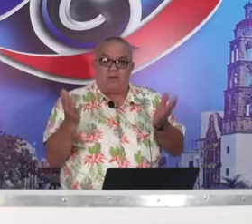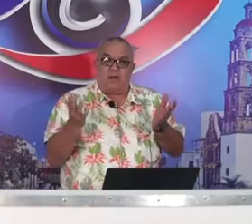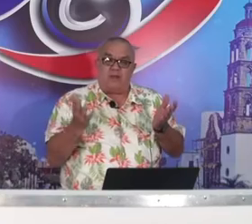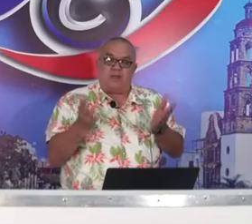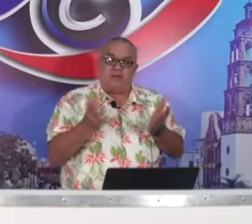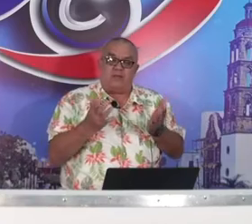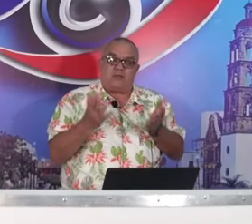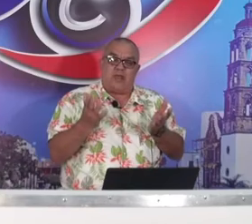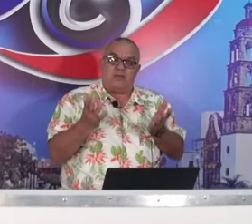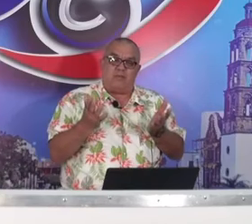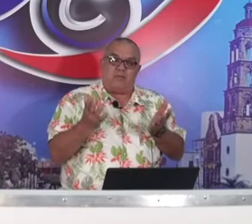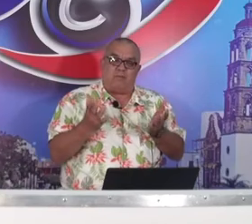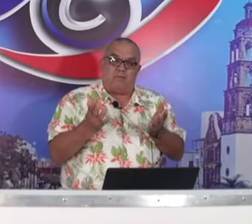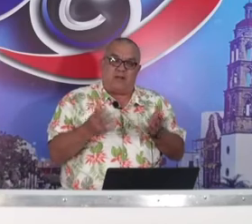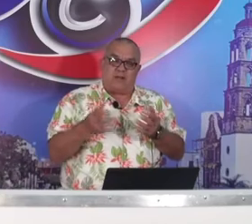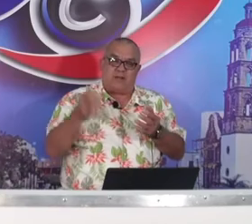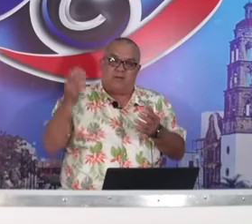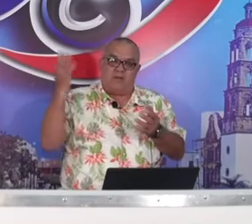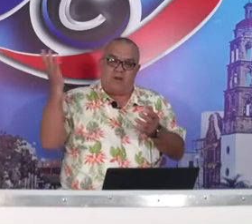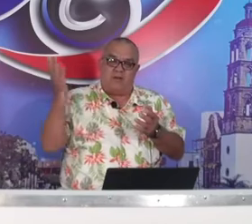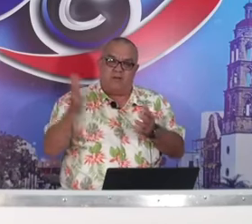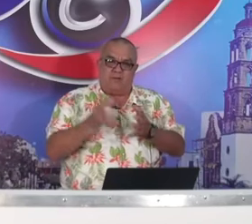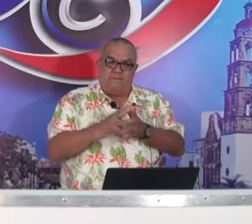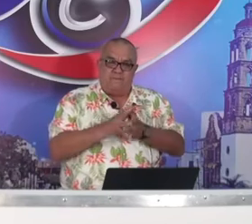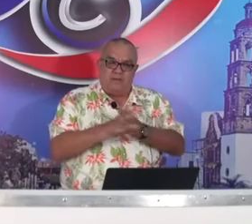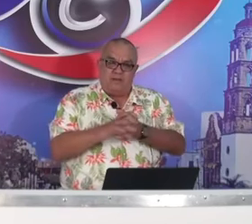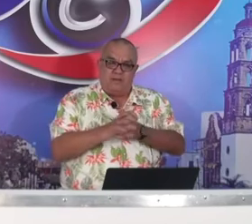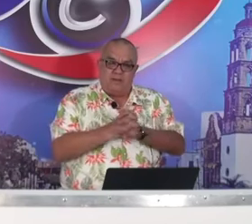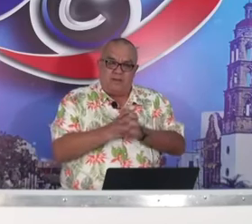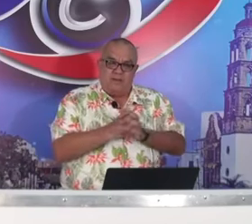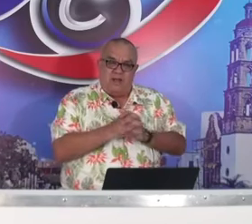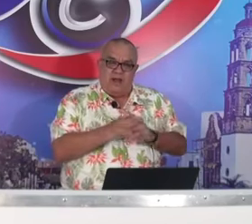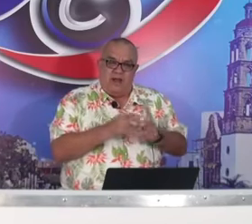pues se acuerde de sus años de pobreza cuando